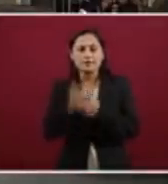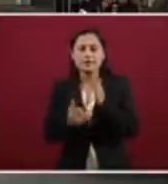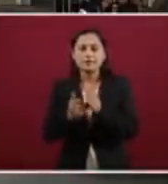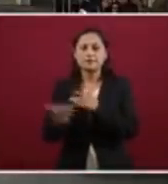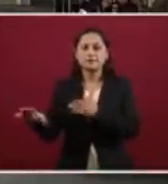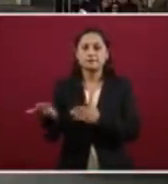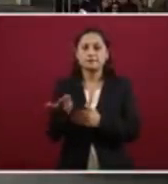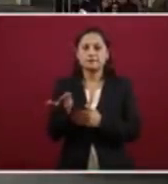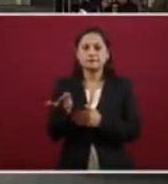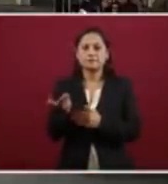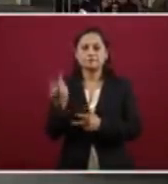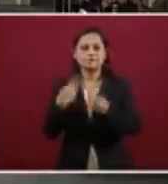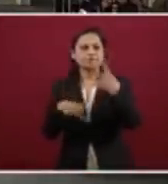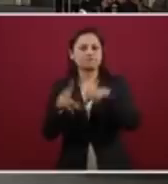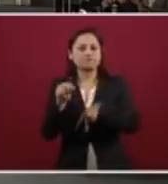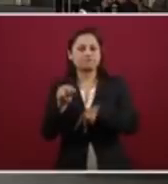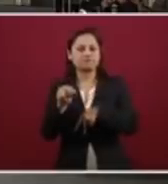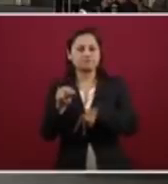no vino.